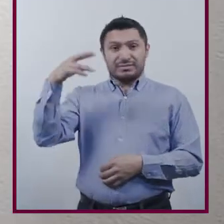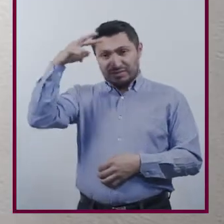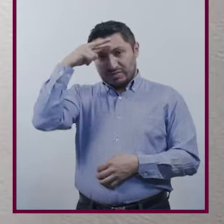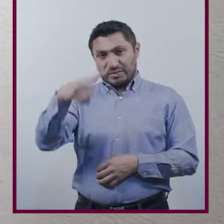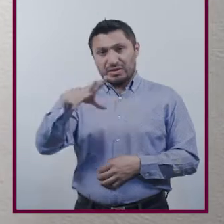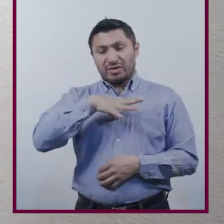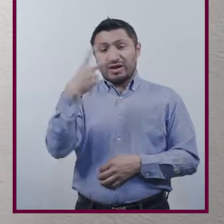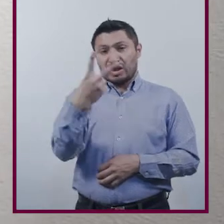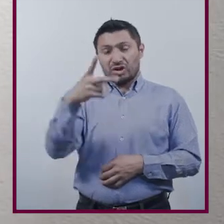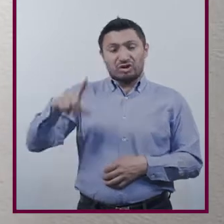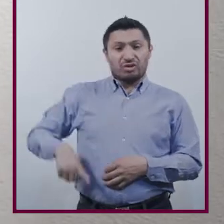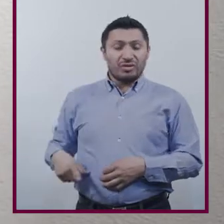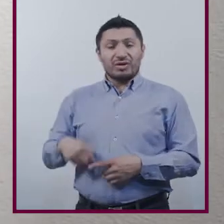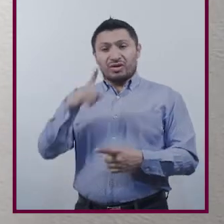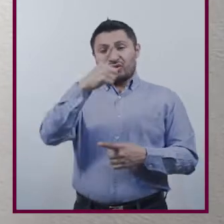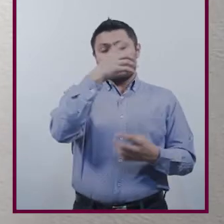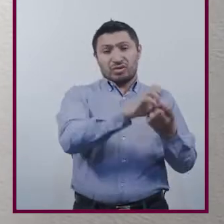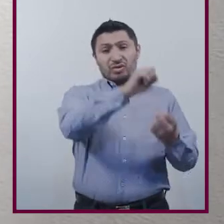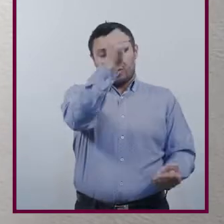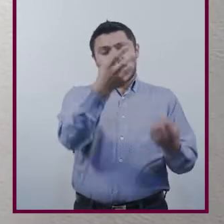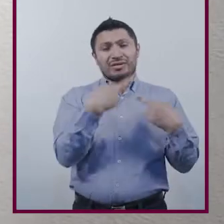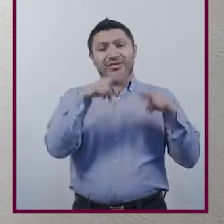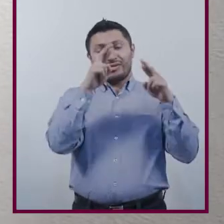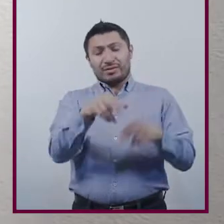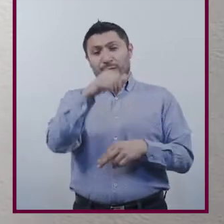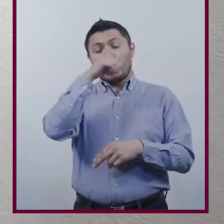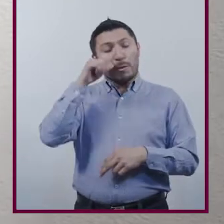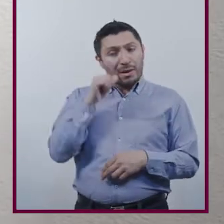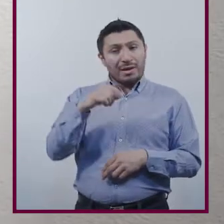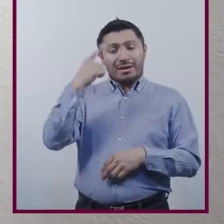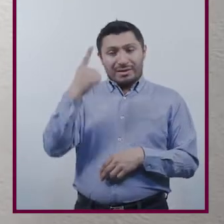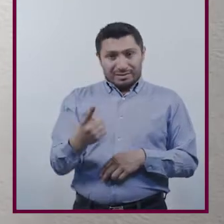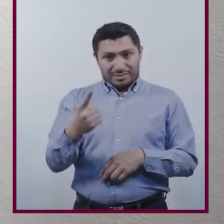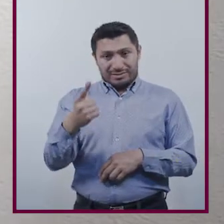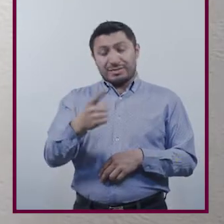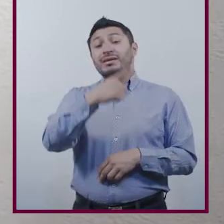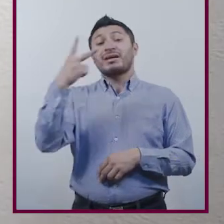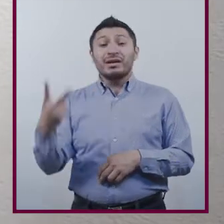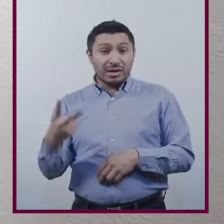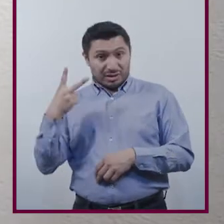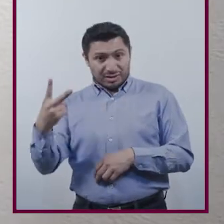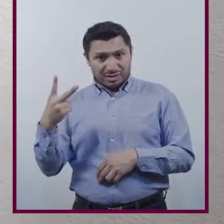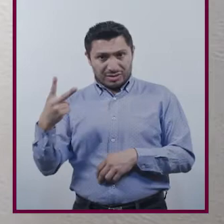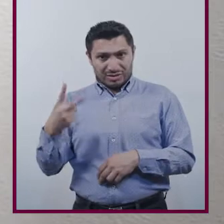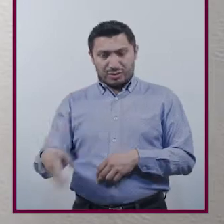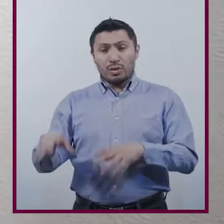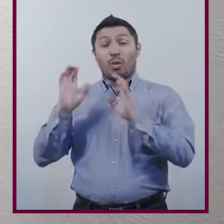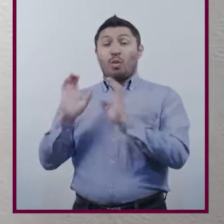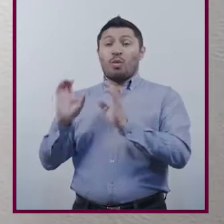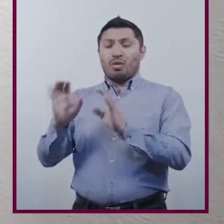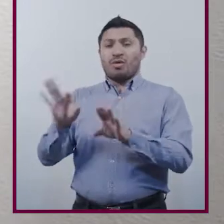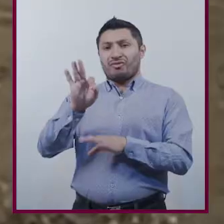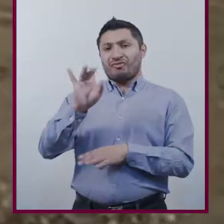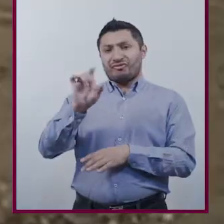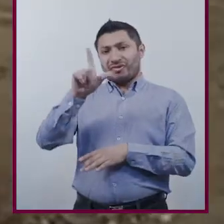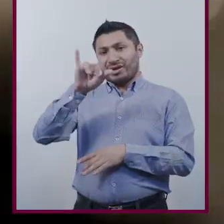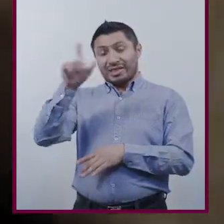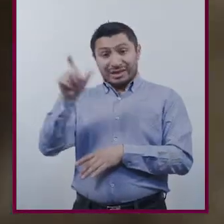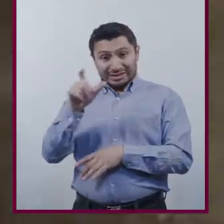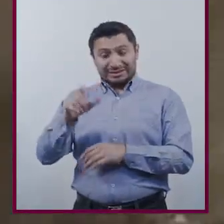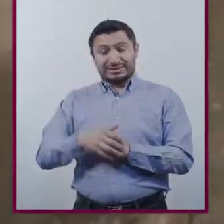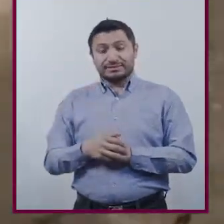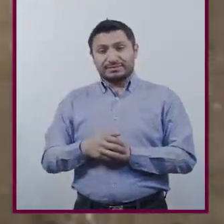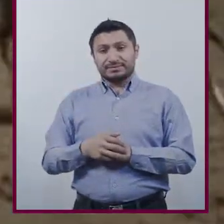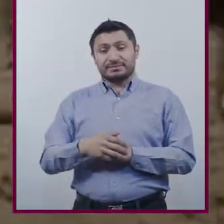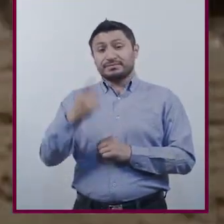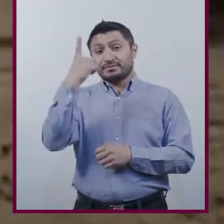2 gobiernos, uno constitucional, representado por Benito Juárez, y otro conservador, a cargo de Félix Zuloaga. A lo largo